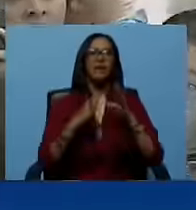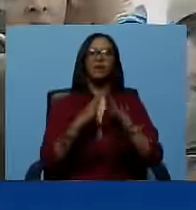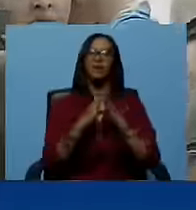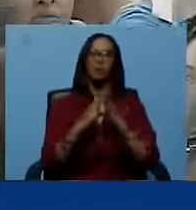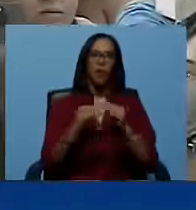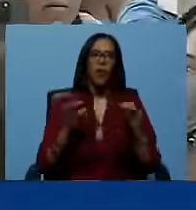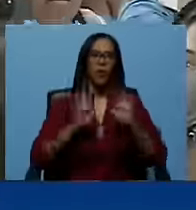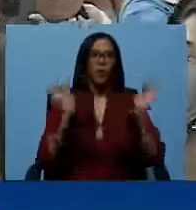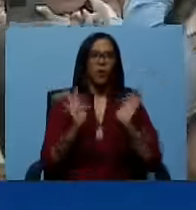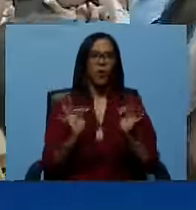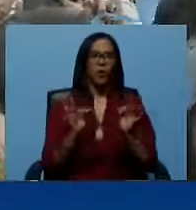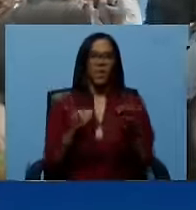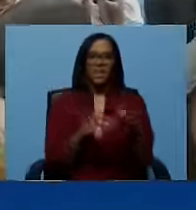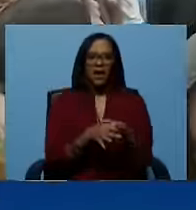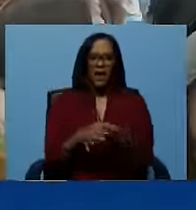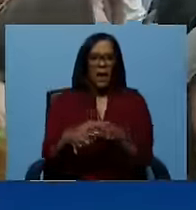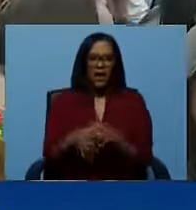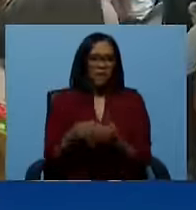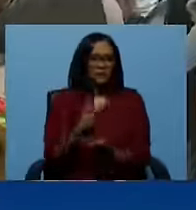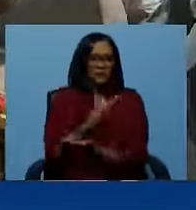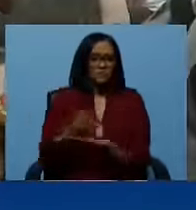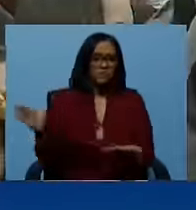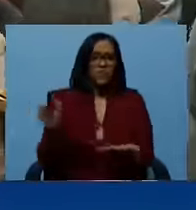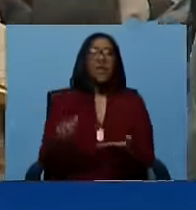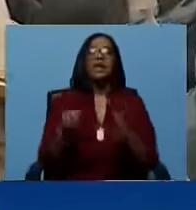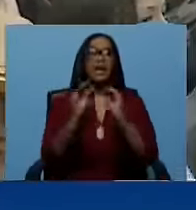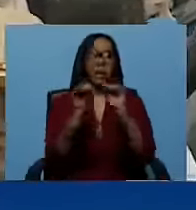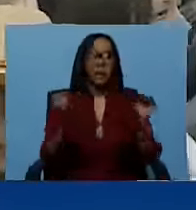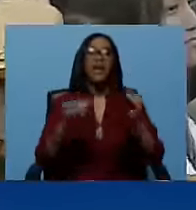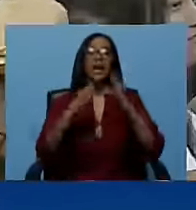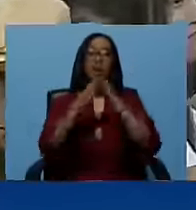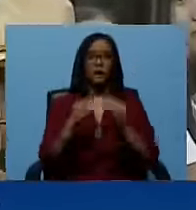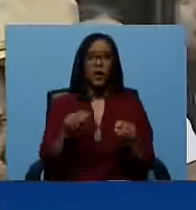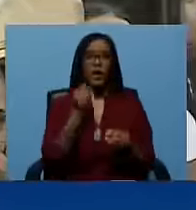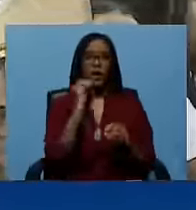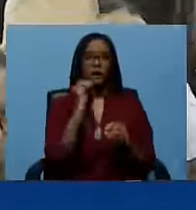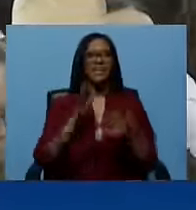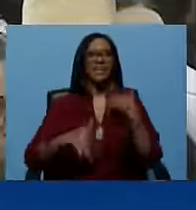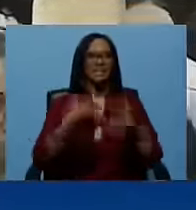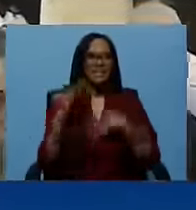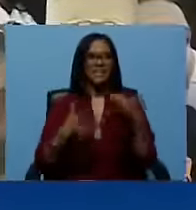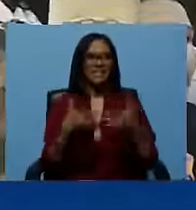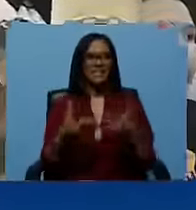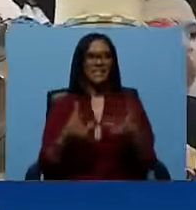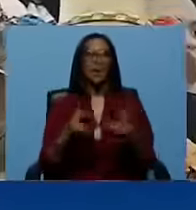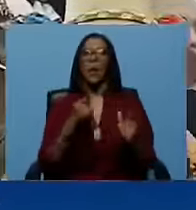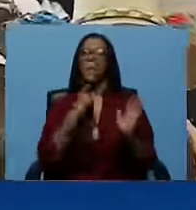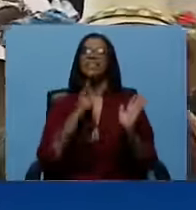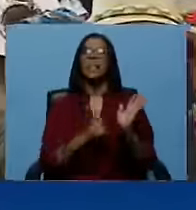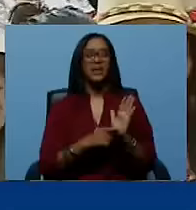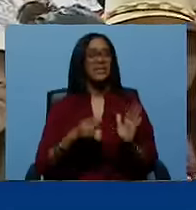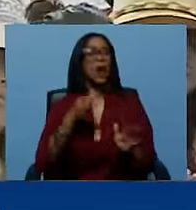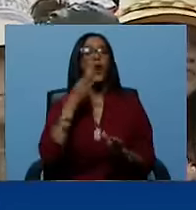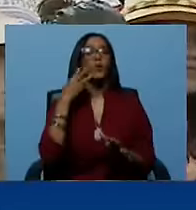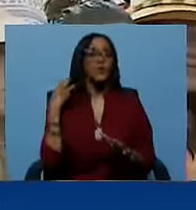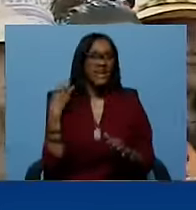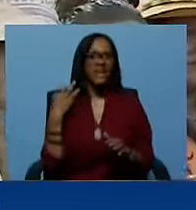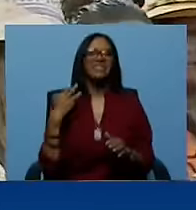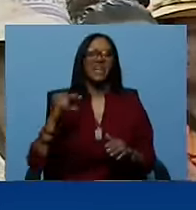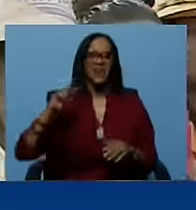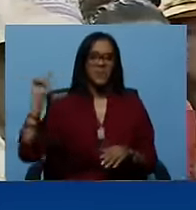sectarismo, que convoque de manera amplia a toda la juventud que se siente plenamente orgullosa de